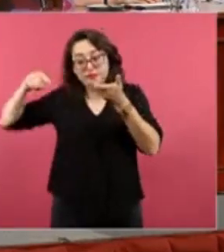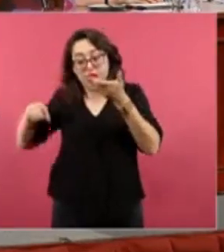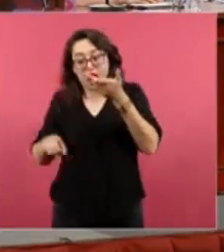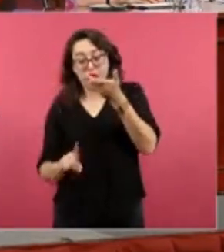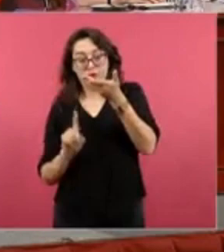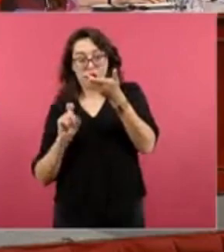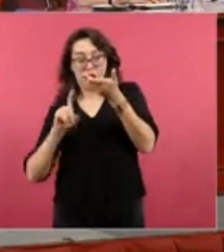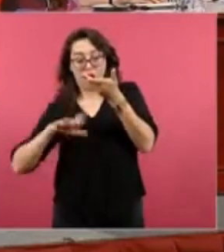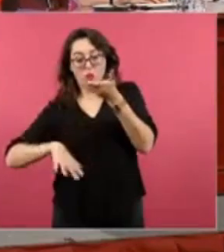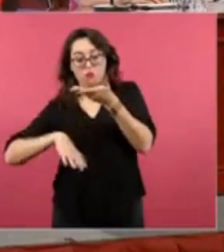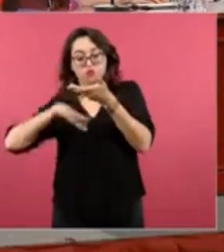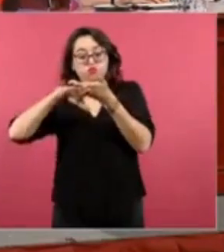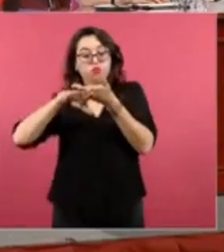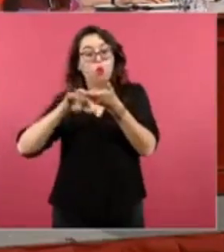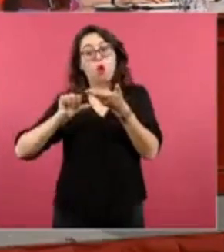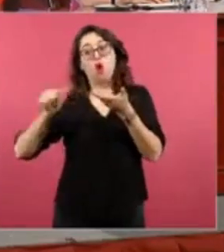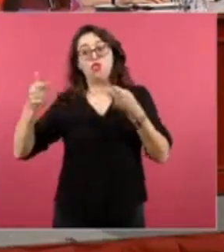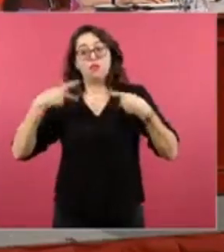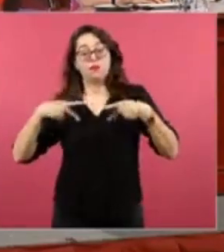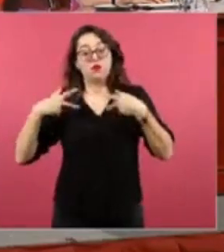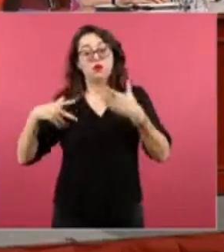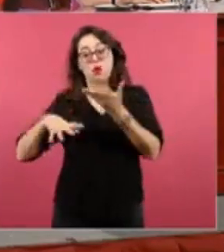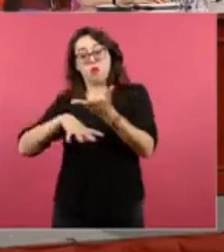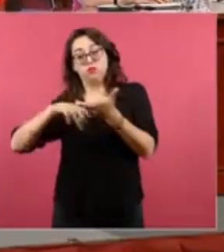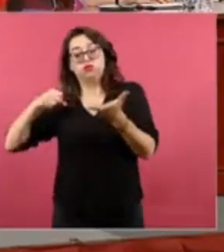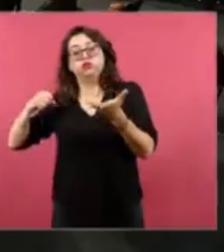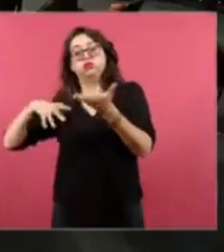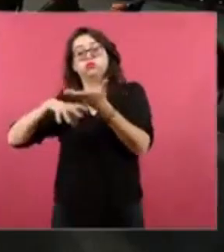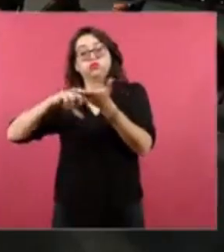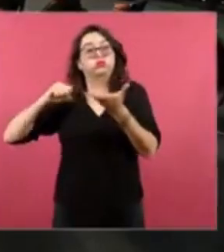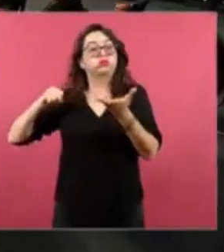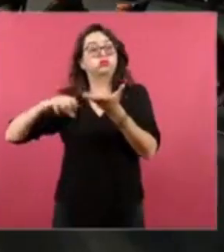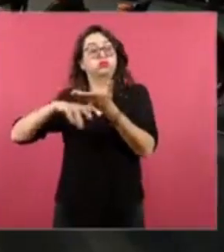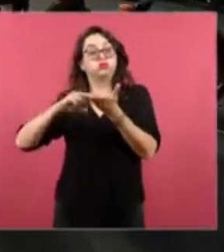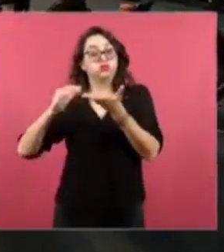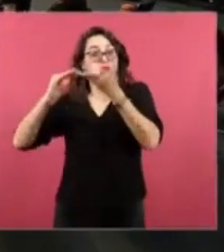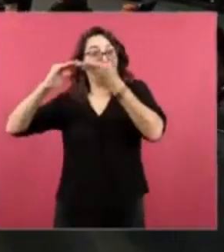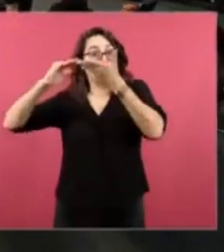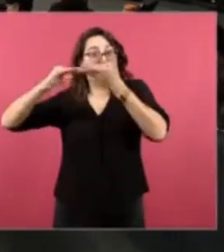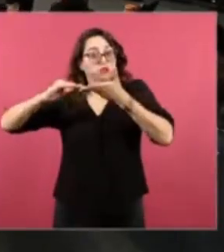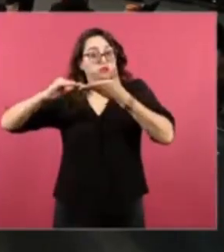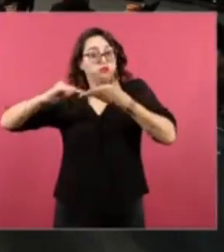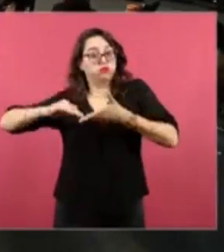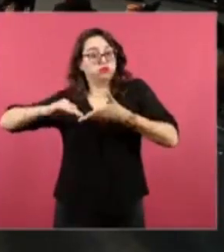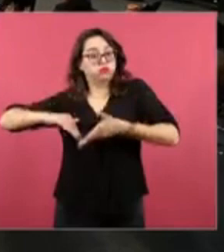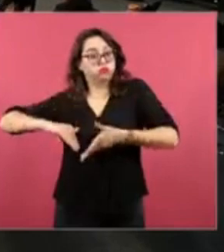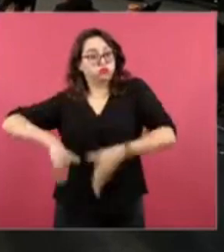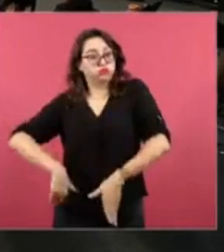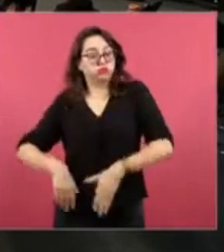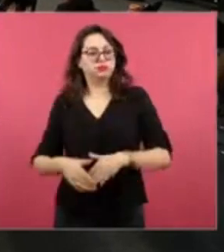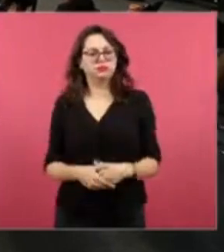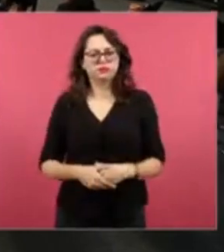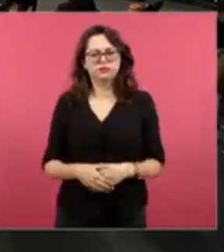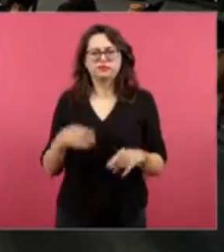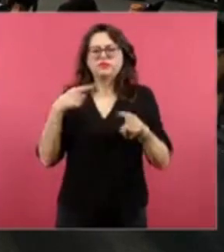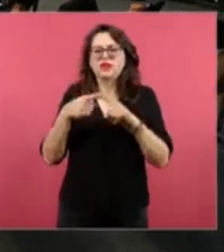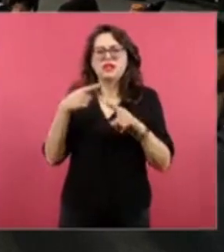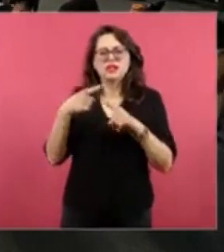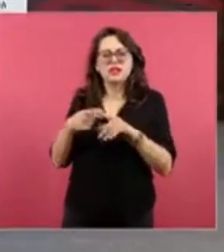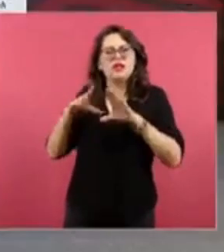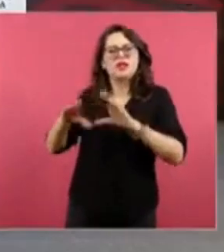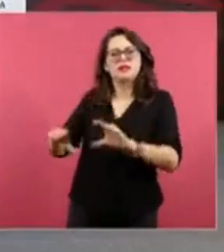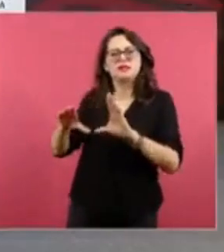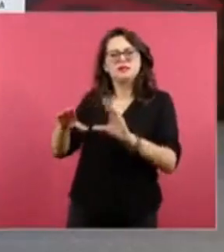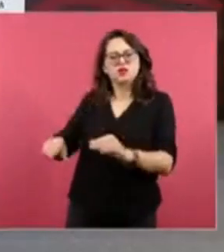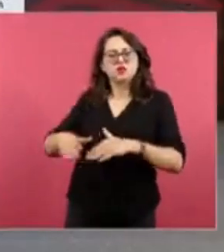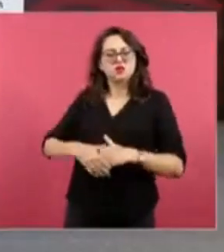sacaron mucha agua y entonces se cayó a la tierra. La intención didáctica no la hice yo, la propuso